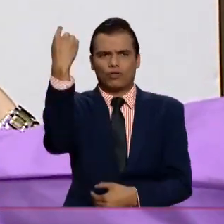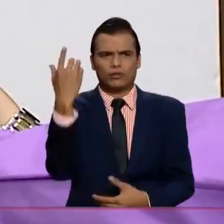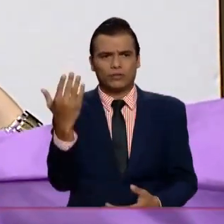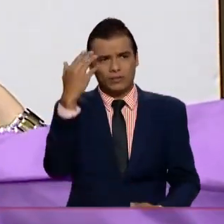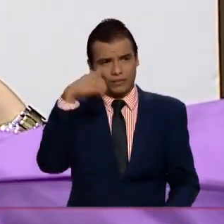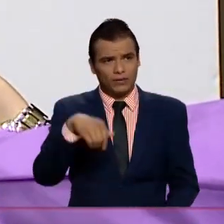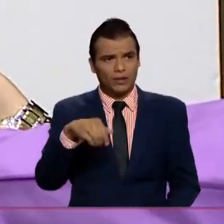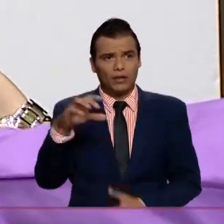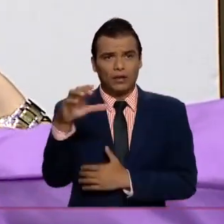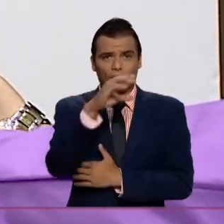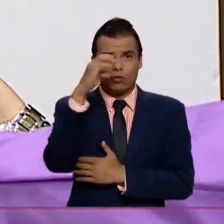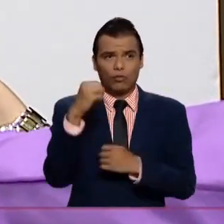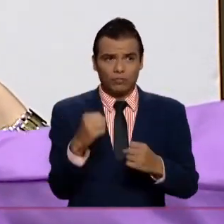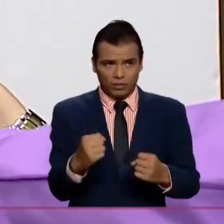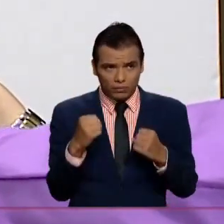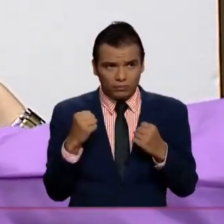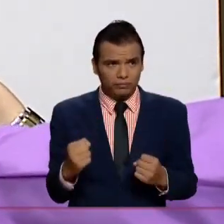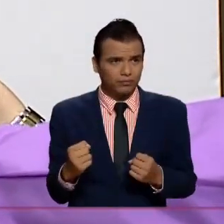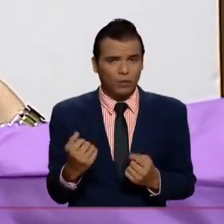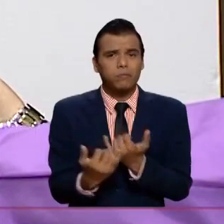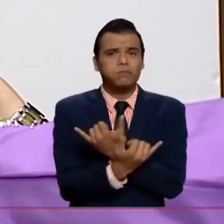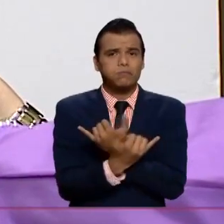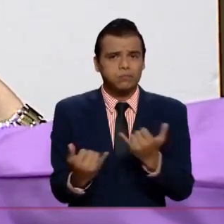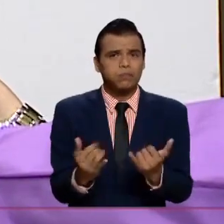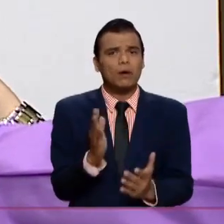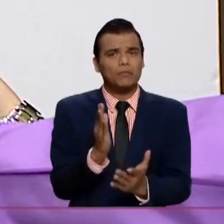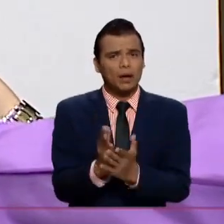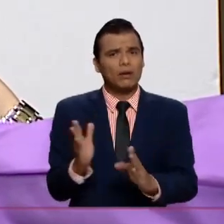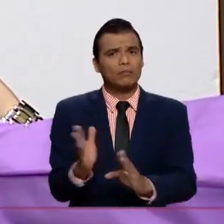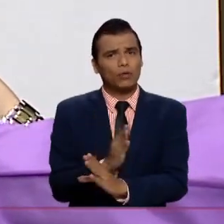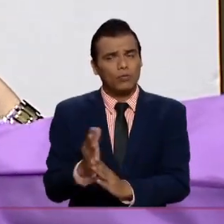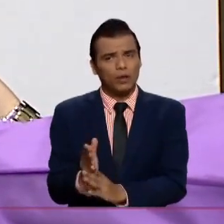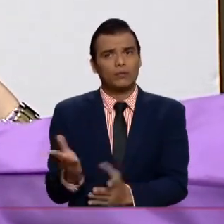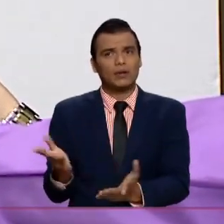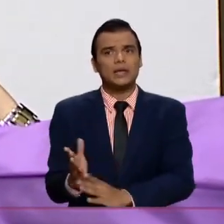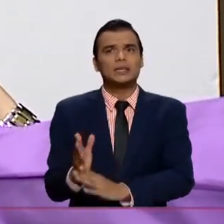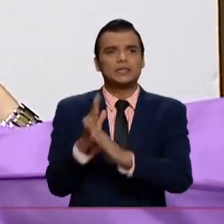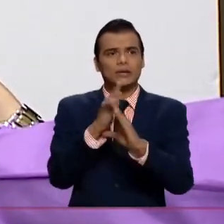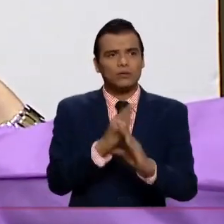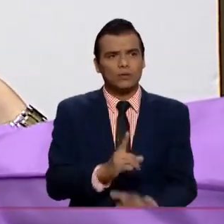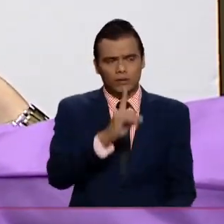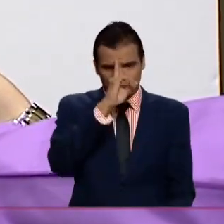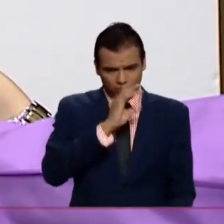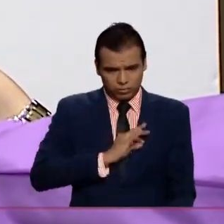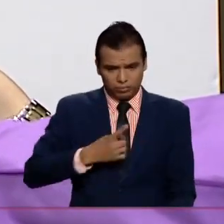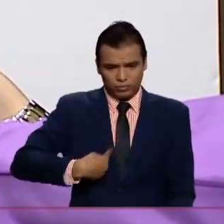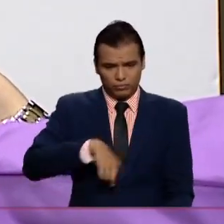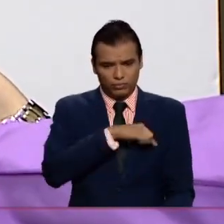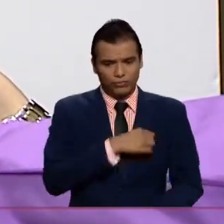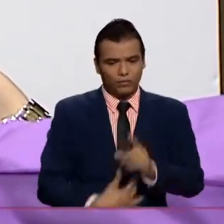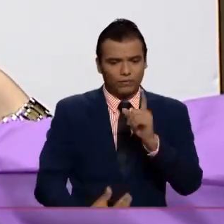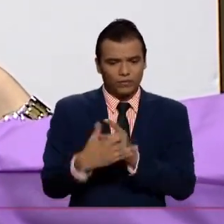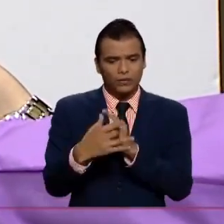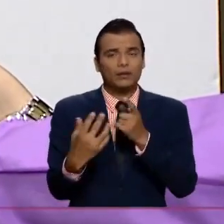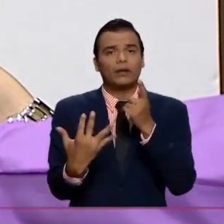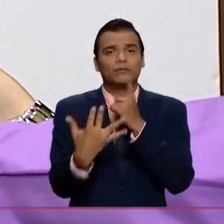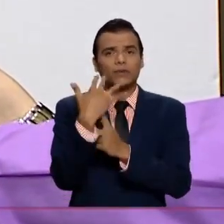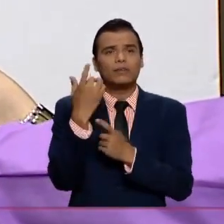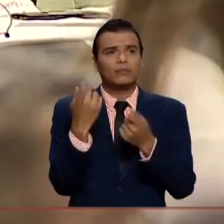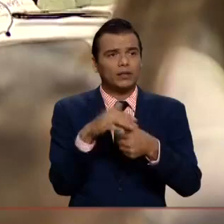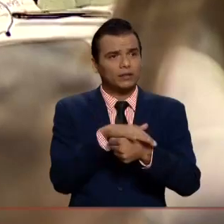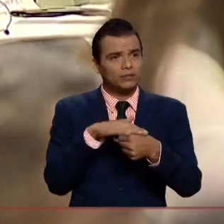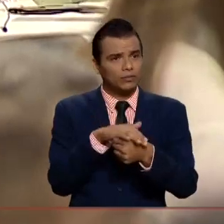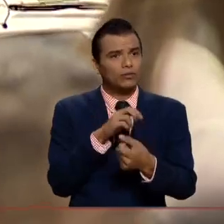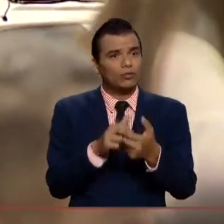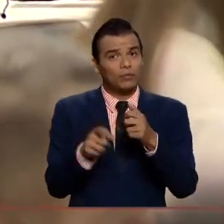no está por buen camino. El país tiene problemas de inseguridad, de amenazas contra nosotros, el país tiene problemas económicos. A eso